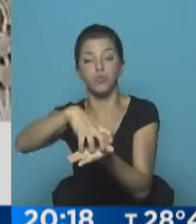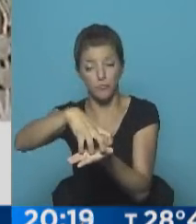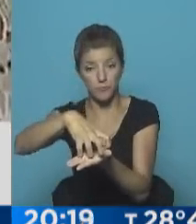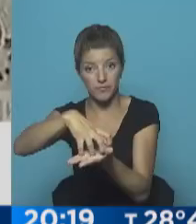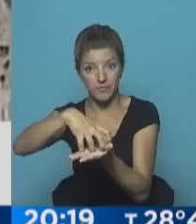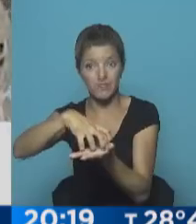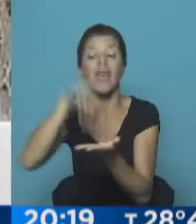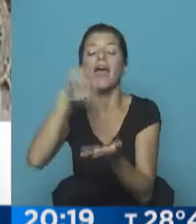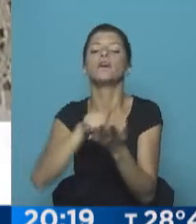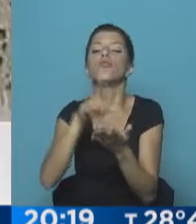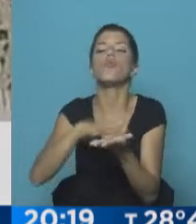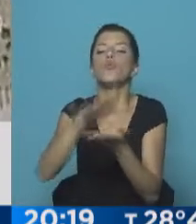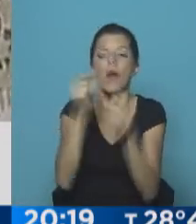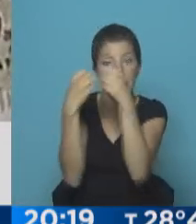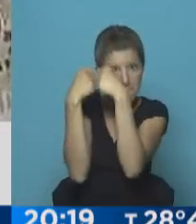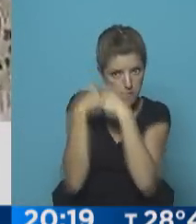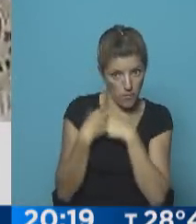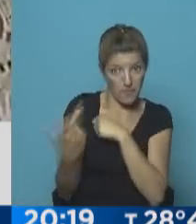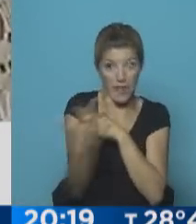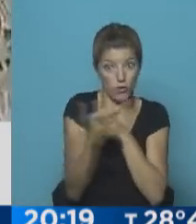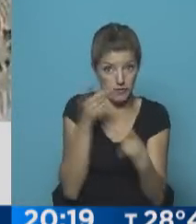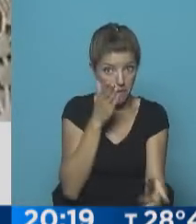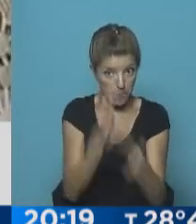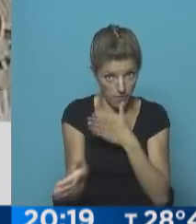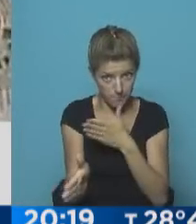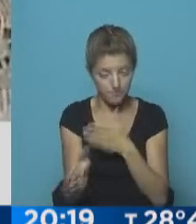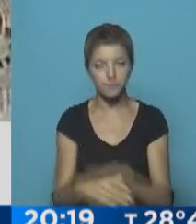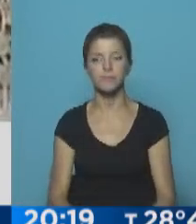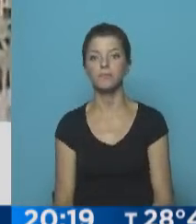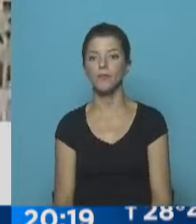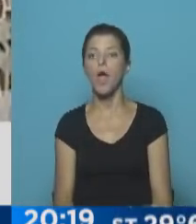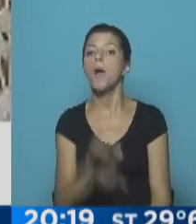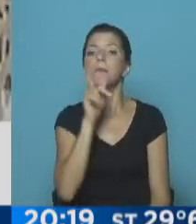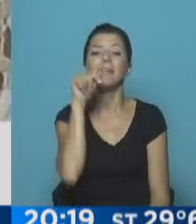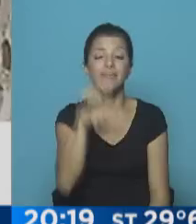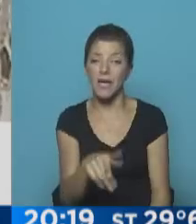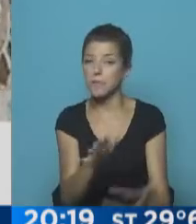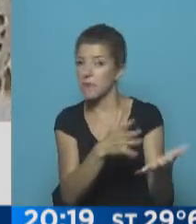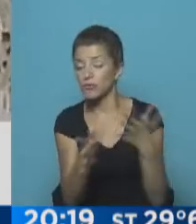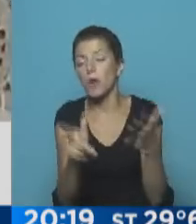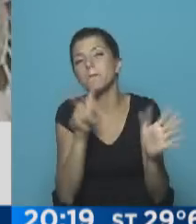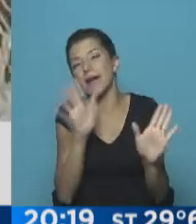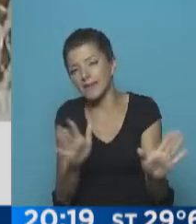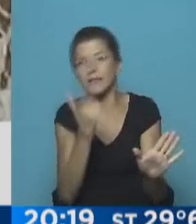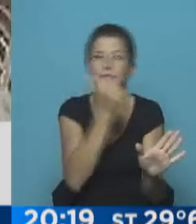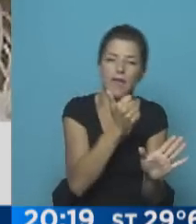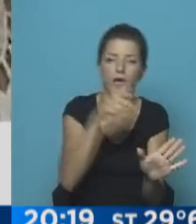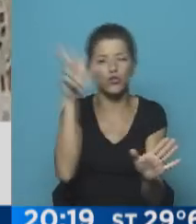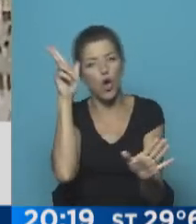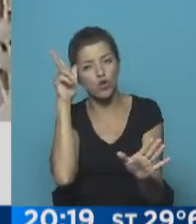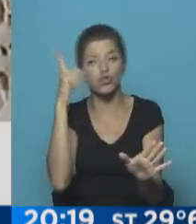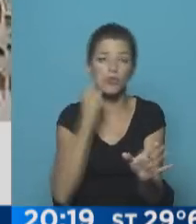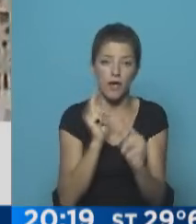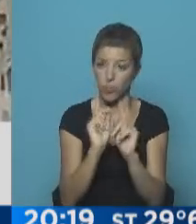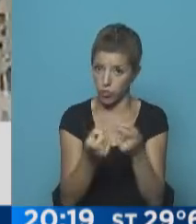funcionó de guarida de parte de los tres delincuentes. Allí estuvieron, se estima, entre